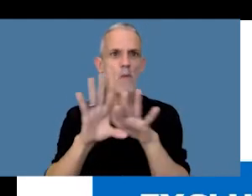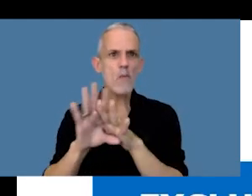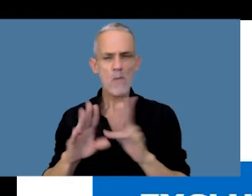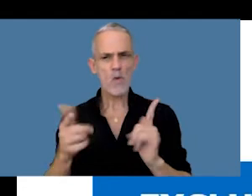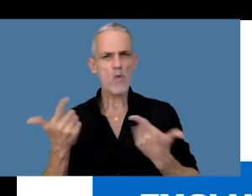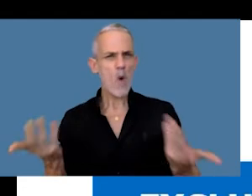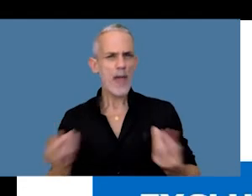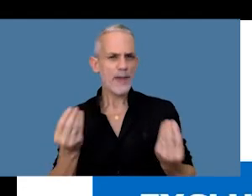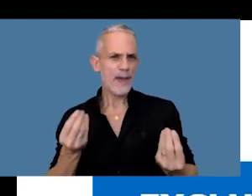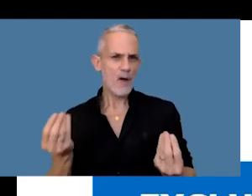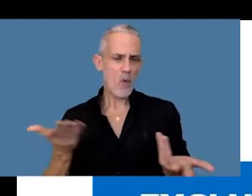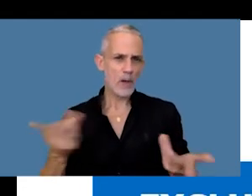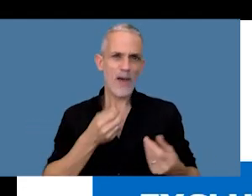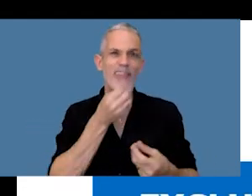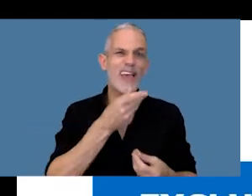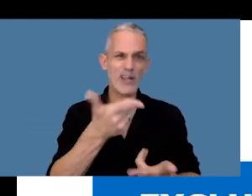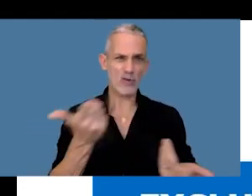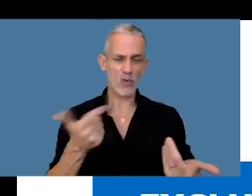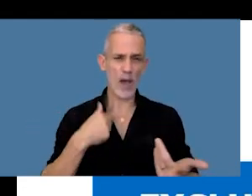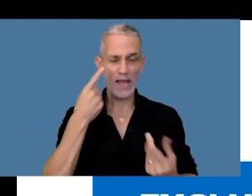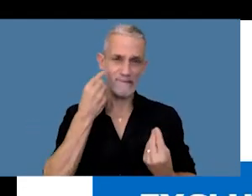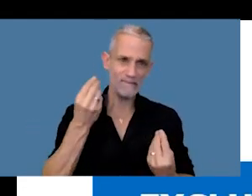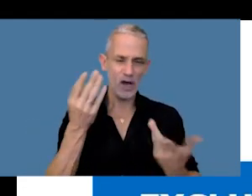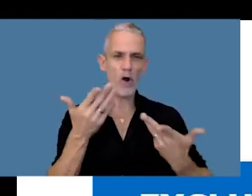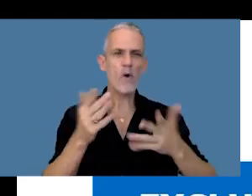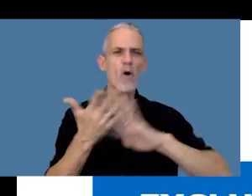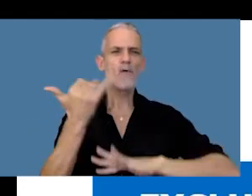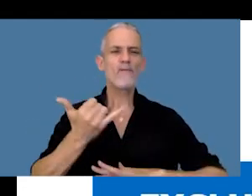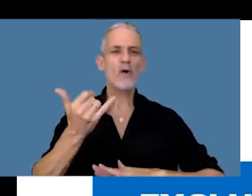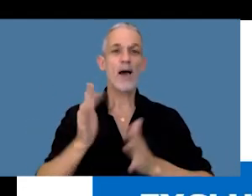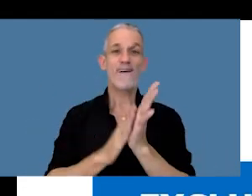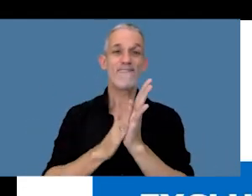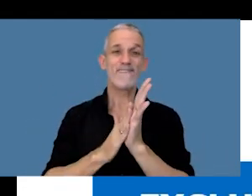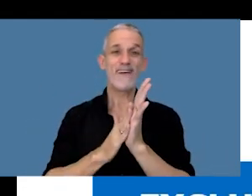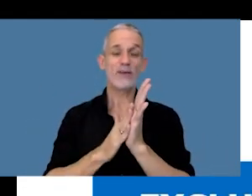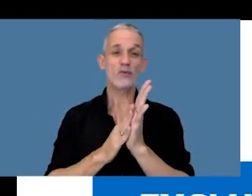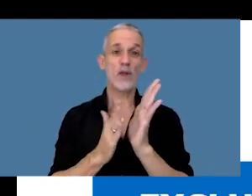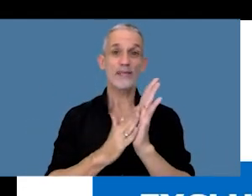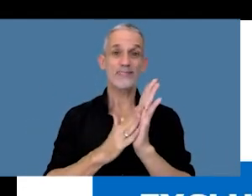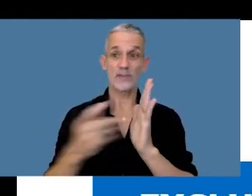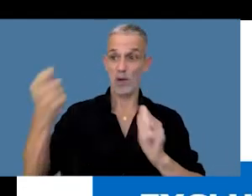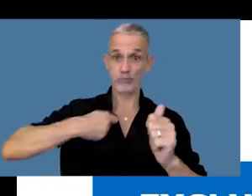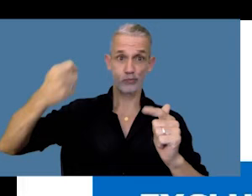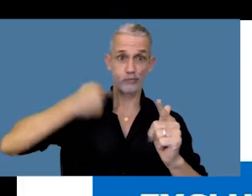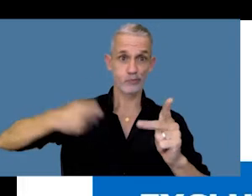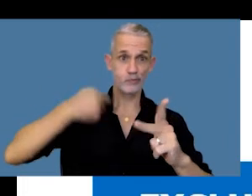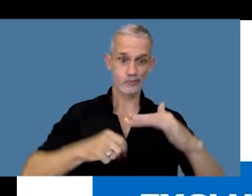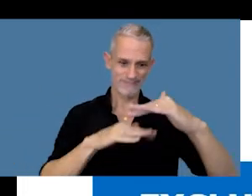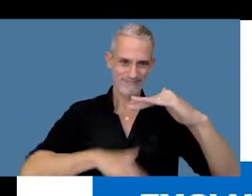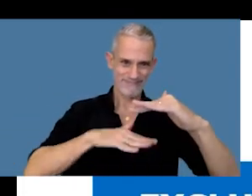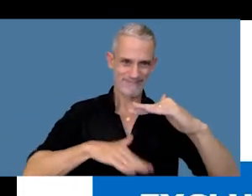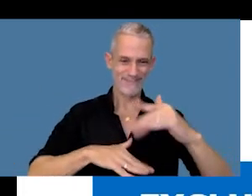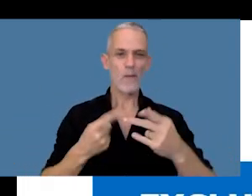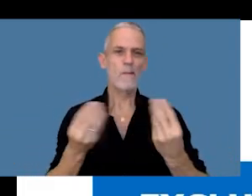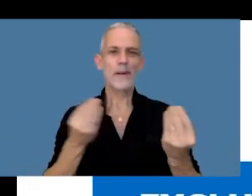¿qué voy a tener? Me voy a tener que guiar por la factura, los comprobantes que recibí o